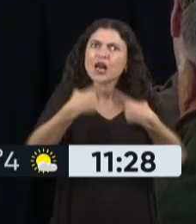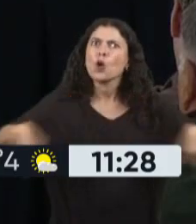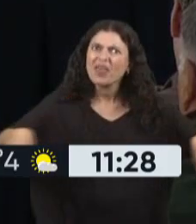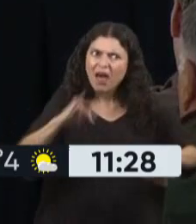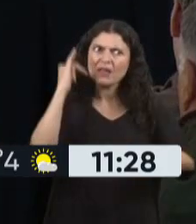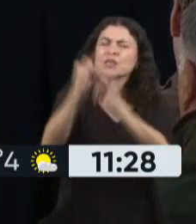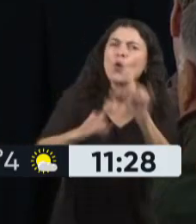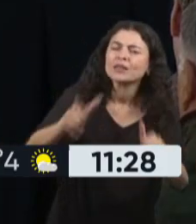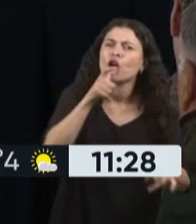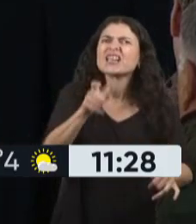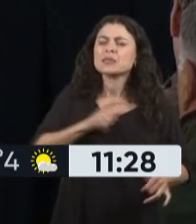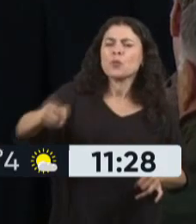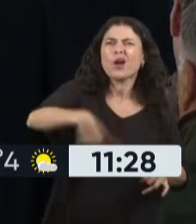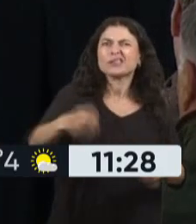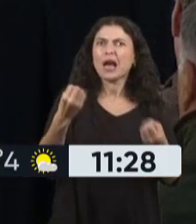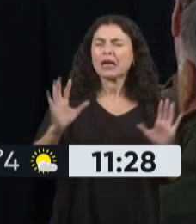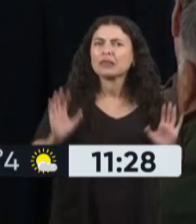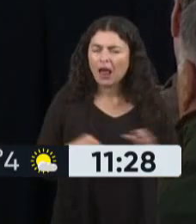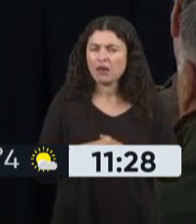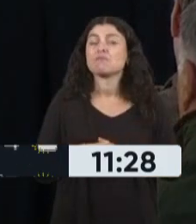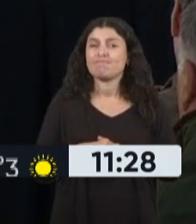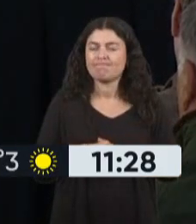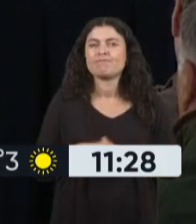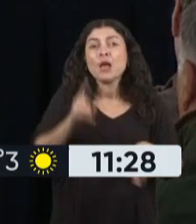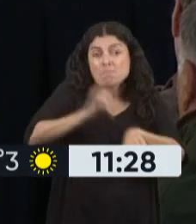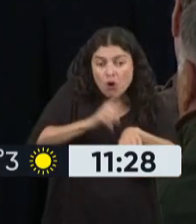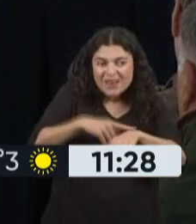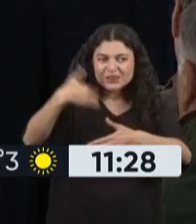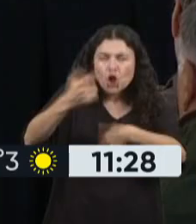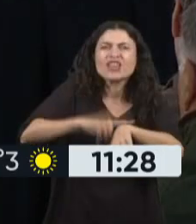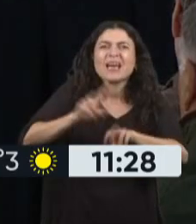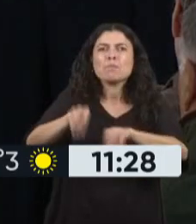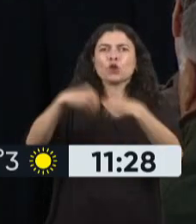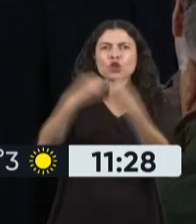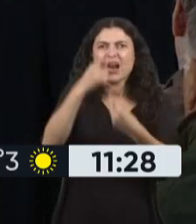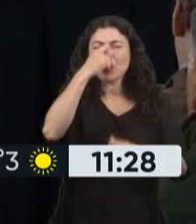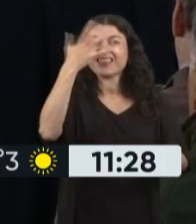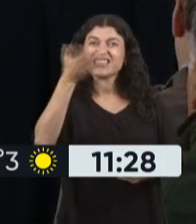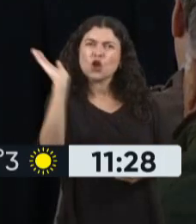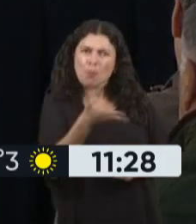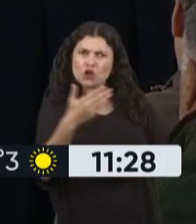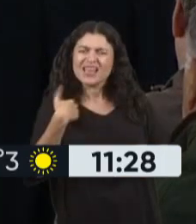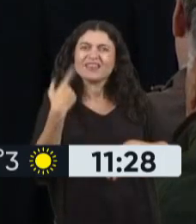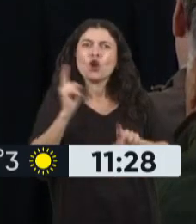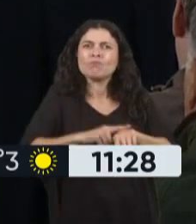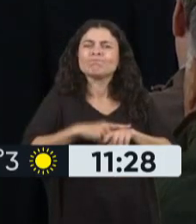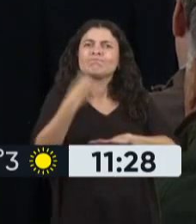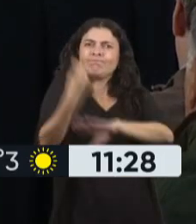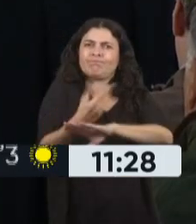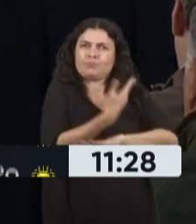el 25% de lo que lleva el periodo de gobierno, ¿no? El primer año de estos